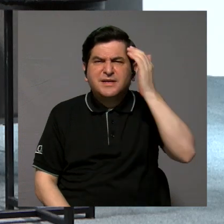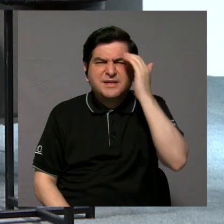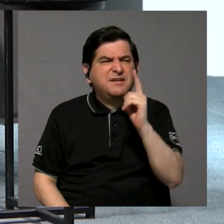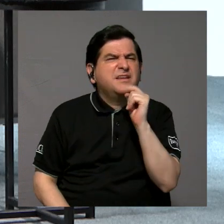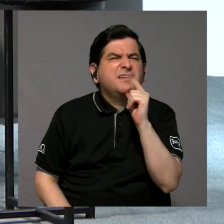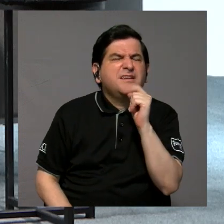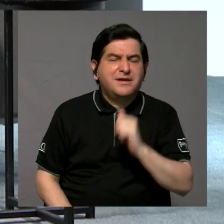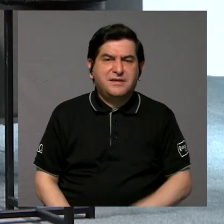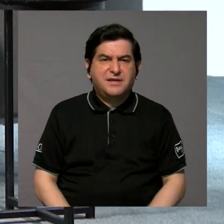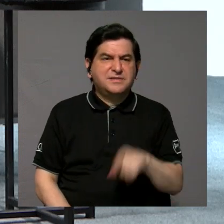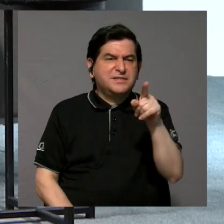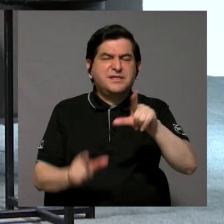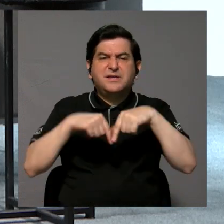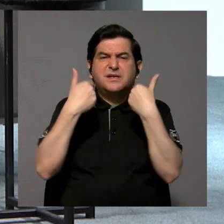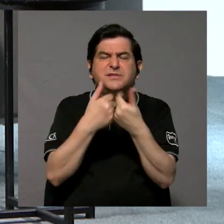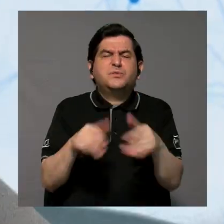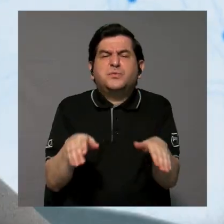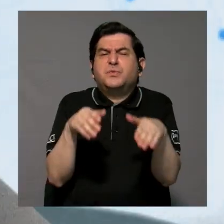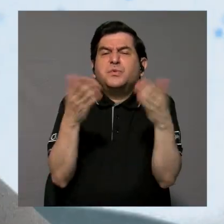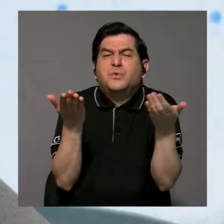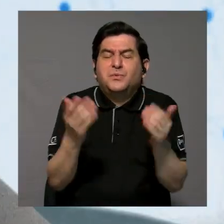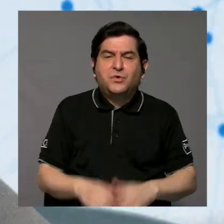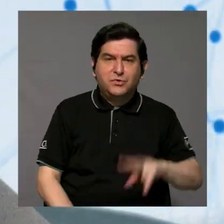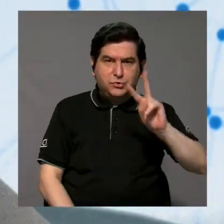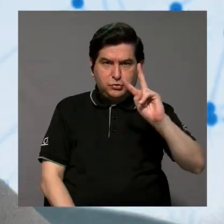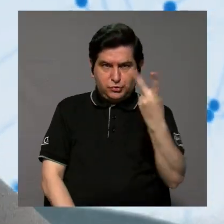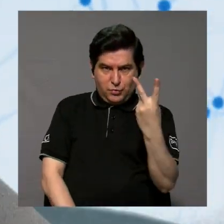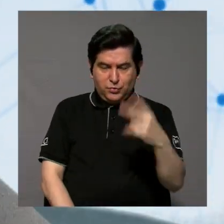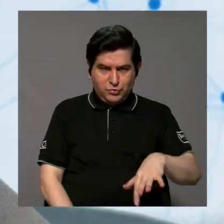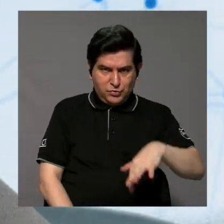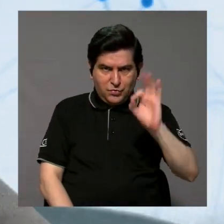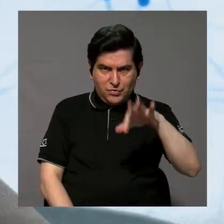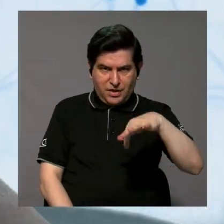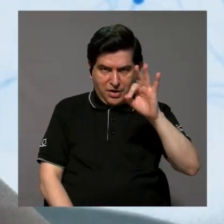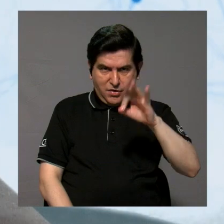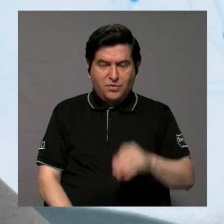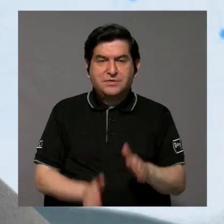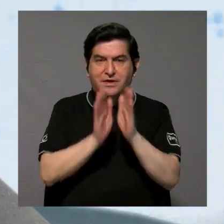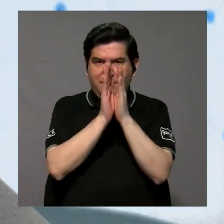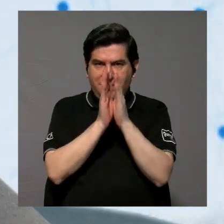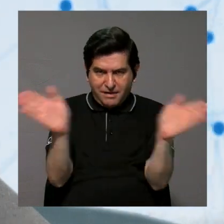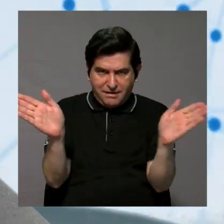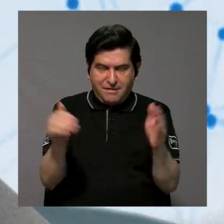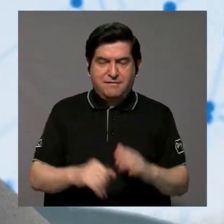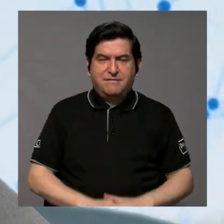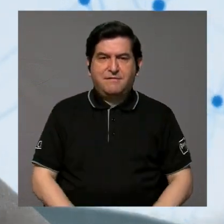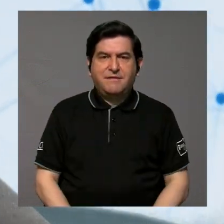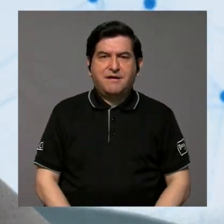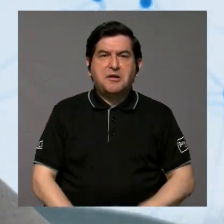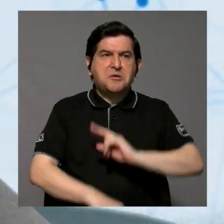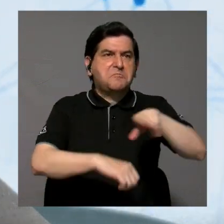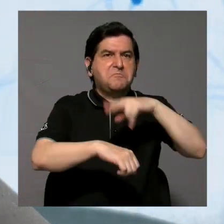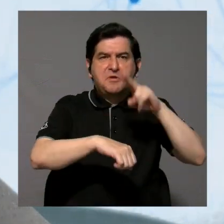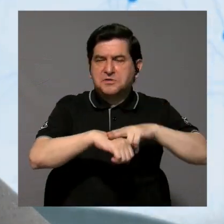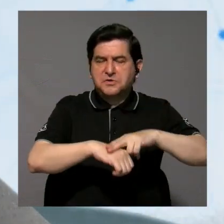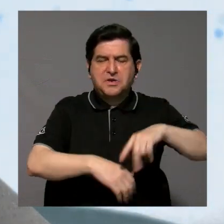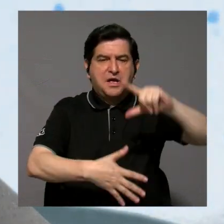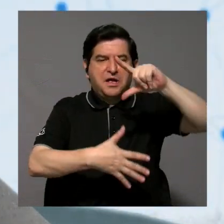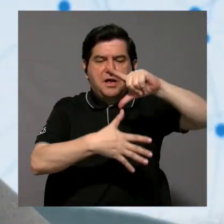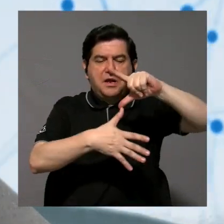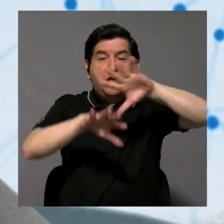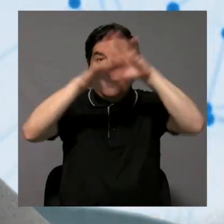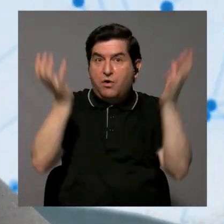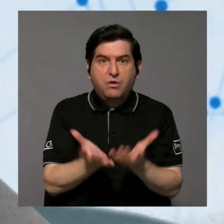quiénes son y cómo son esas élites. En segundo lugar, lo que hemos encontrado en general a nivel nacional, latinoamericano y